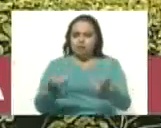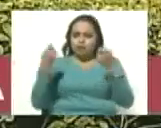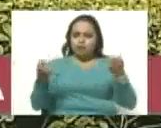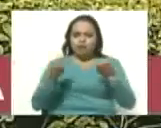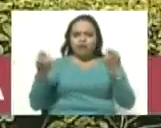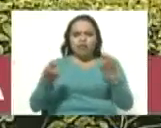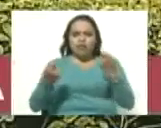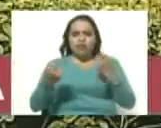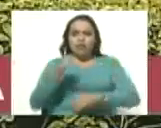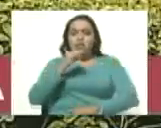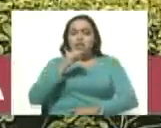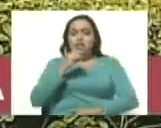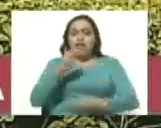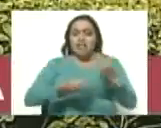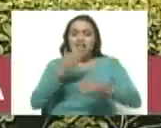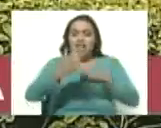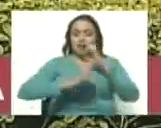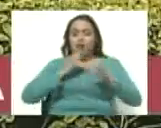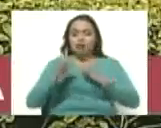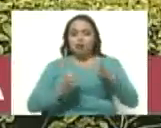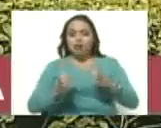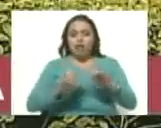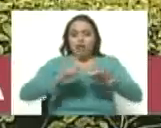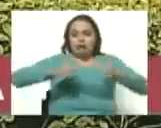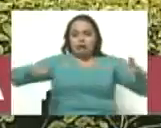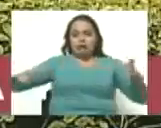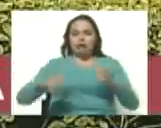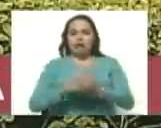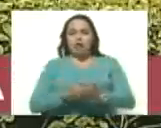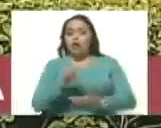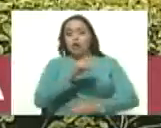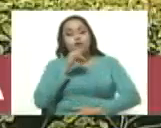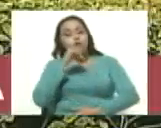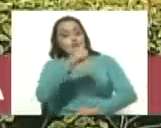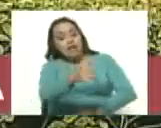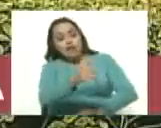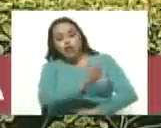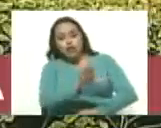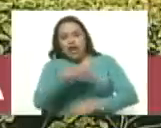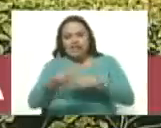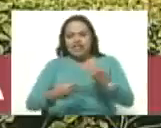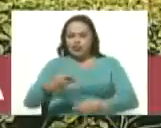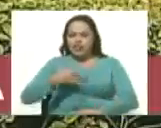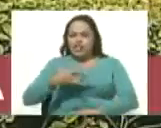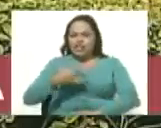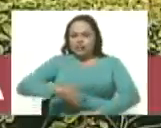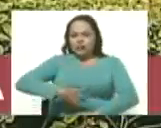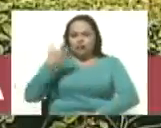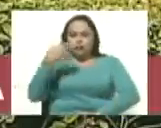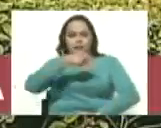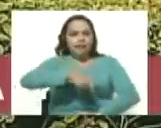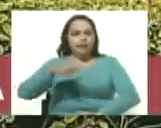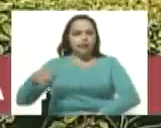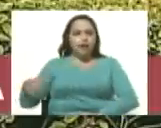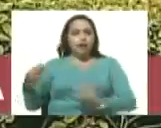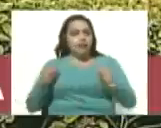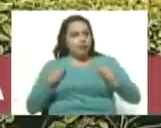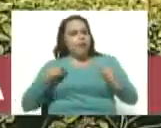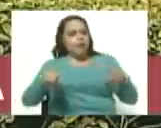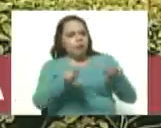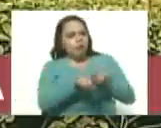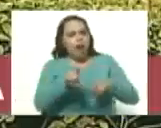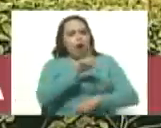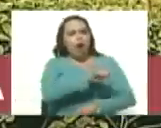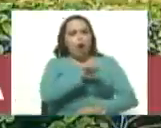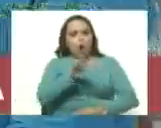de emociones colectivas no están informando sino creando indignación eso lo vivimos nosotros en el 11 de abril del año